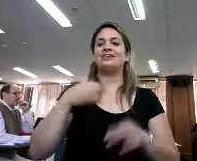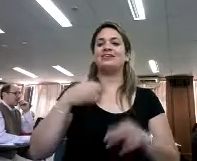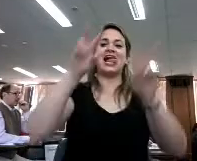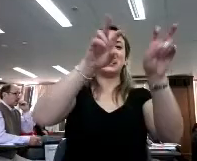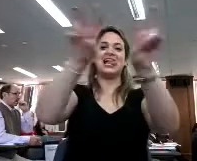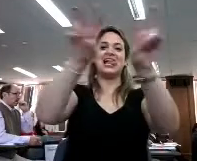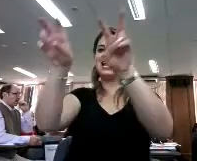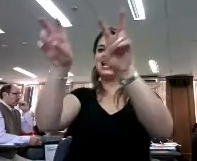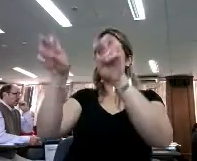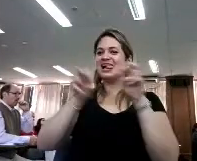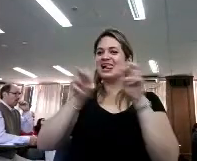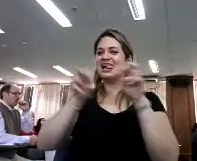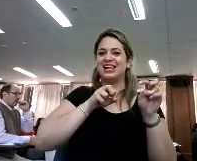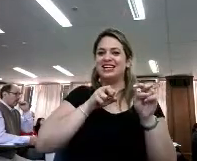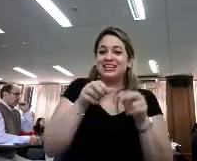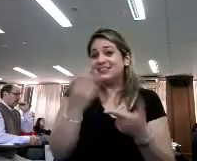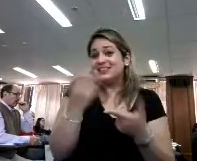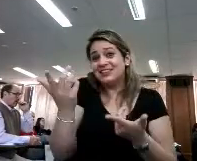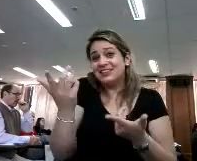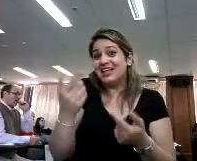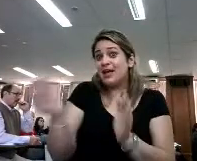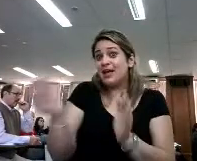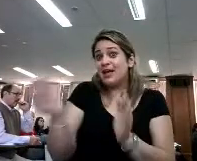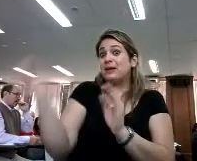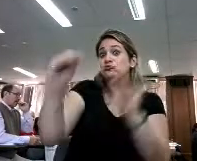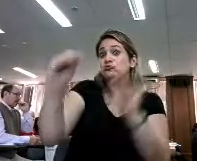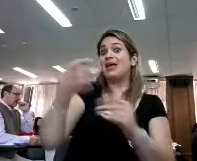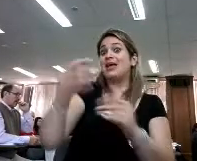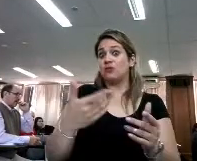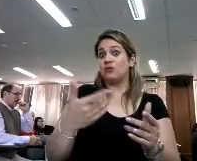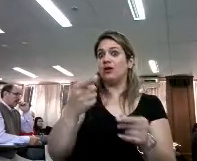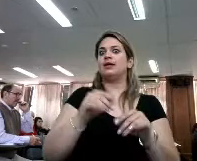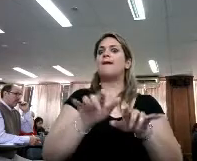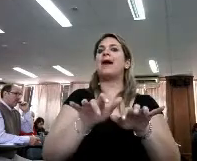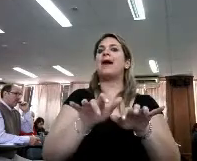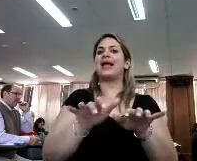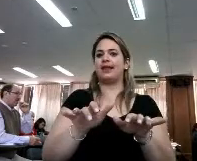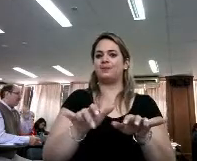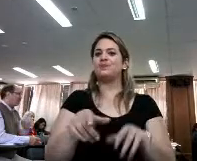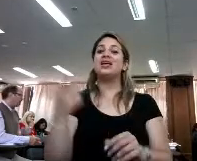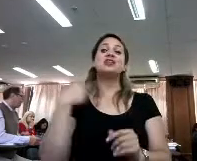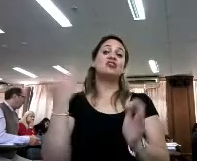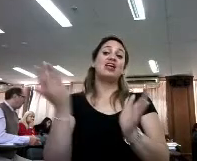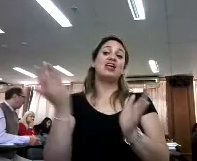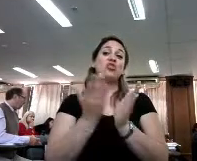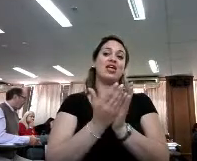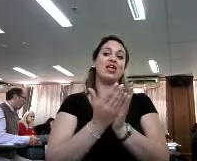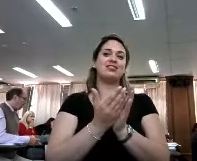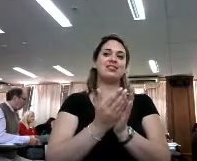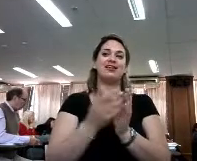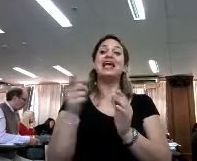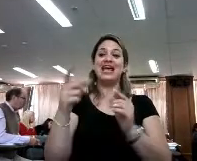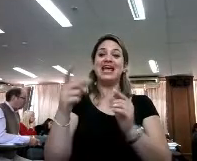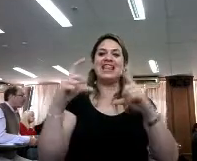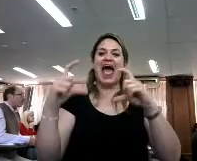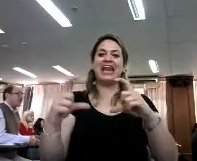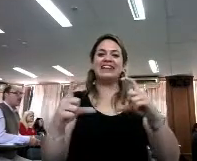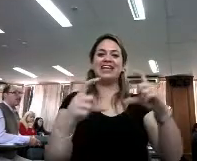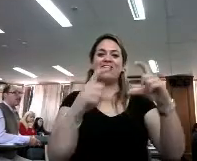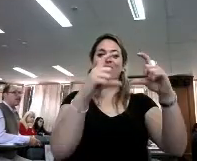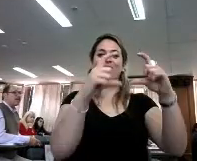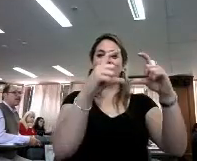los contenidos que cargan a la página. Pues este estudiante de maestría cargó este artículo de